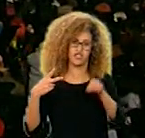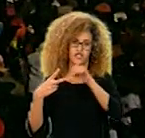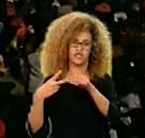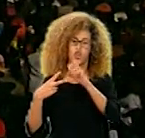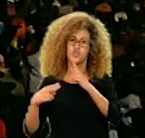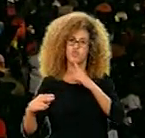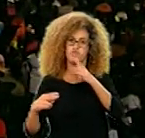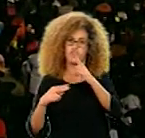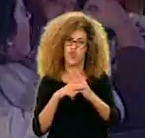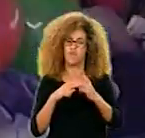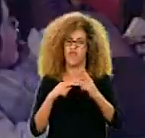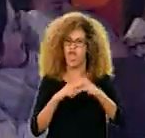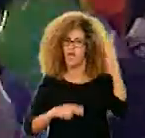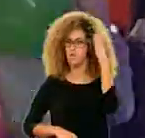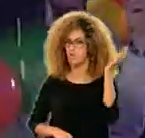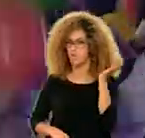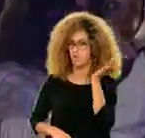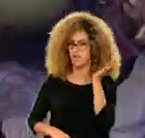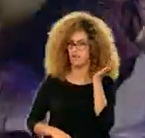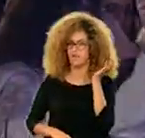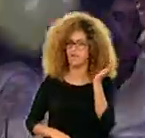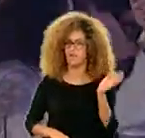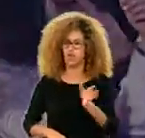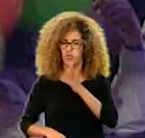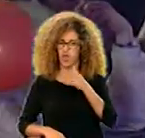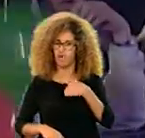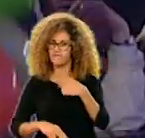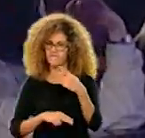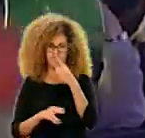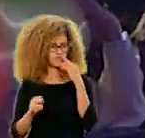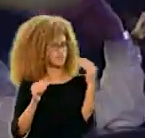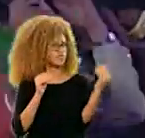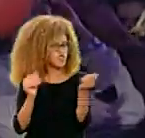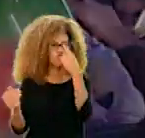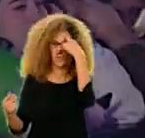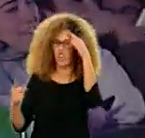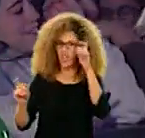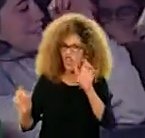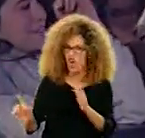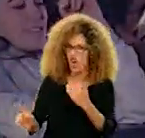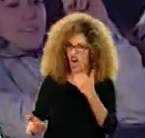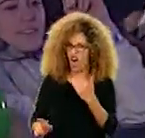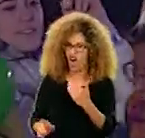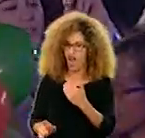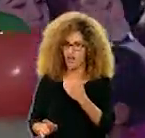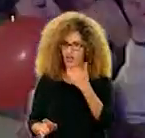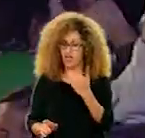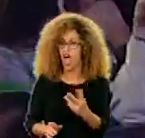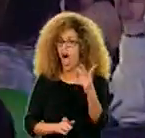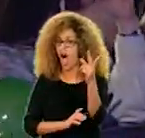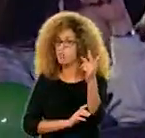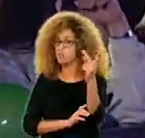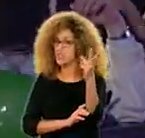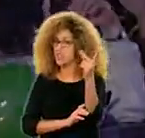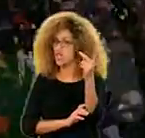Medina. ¿Y por qué no tengo yo la sensación de que me parece a mí que estamos hablando de un artículo y de un apellido que tiene que